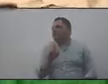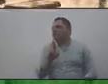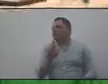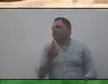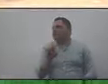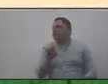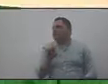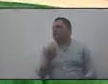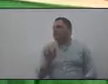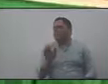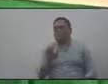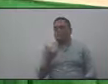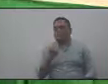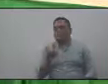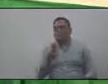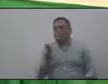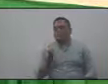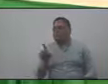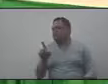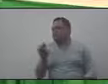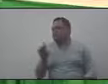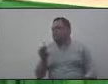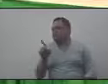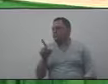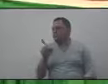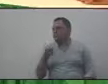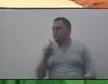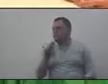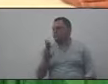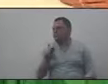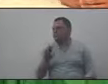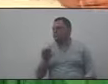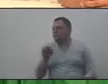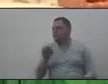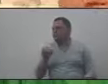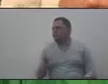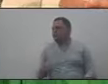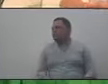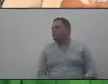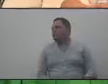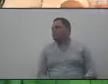Por acá, qué pena que lo tenga ahí, doctor Montoya, por acá nomás, déjeme hacer al lado suyo.